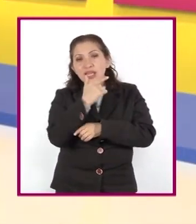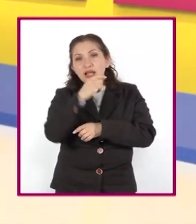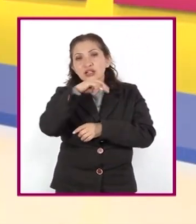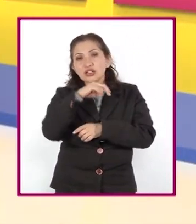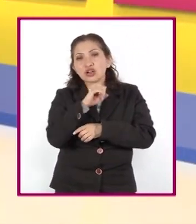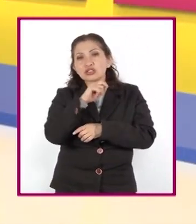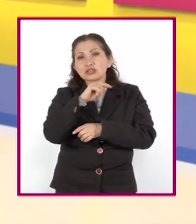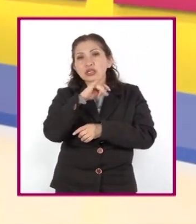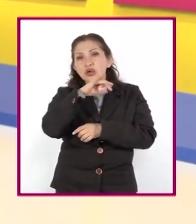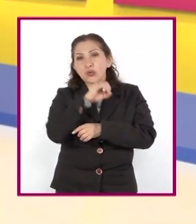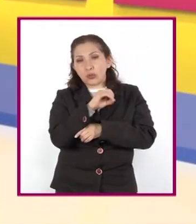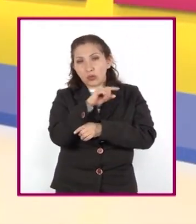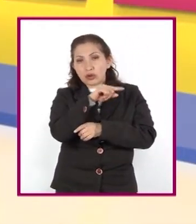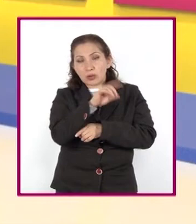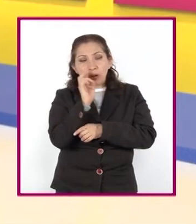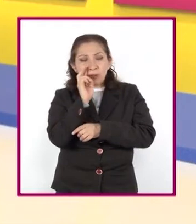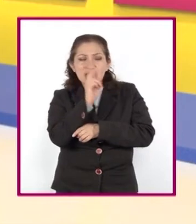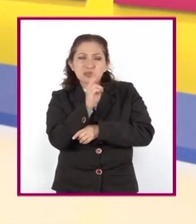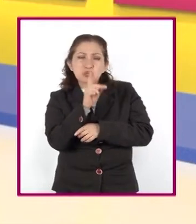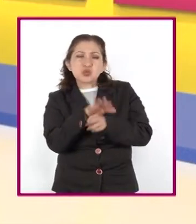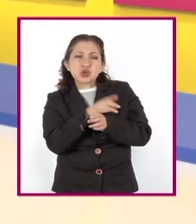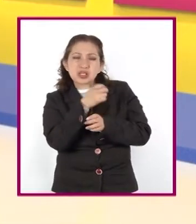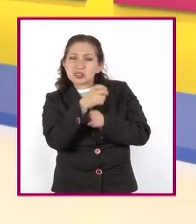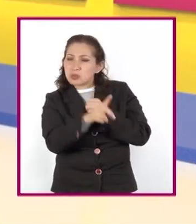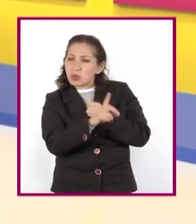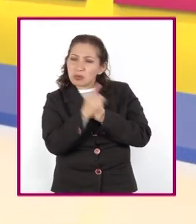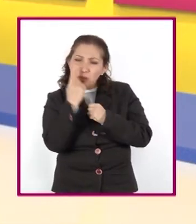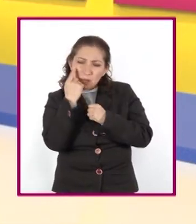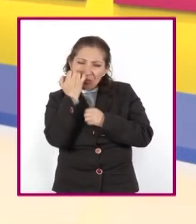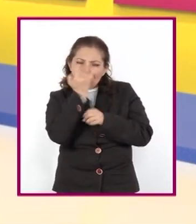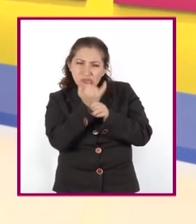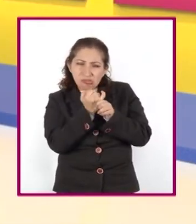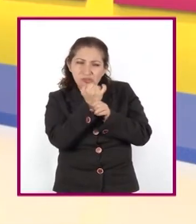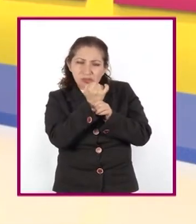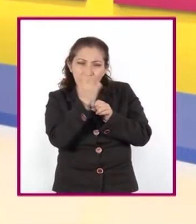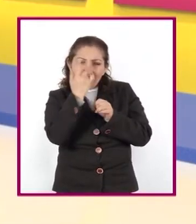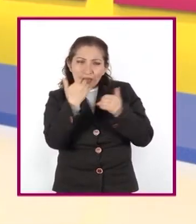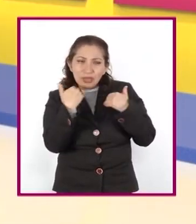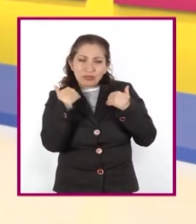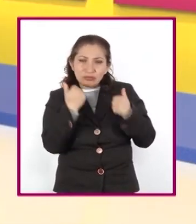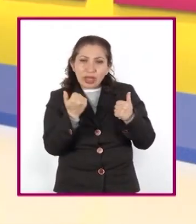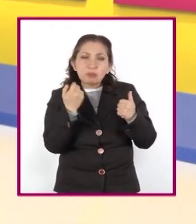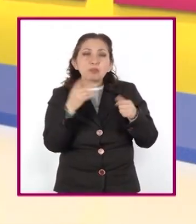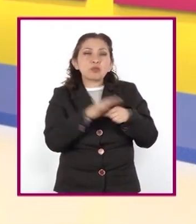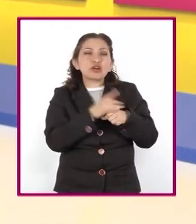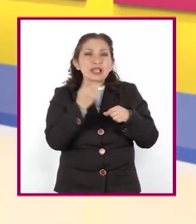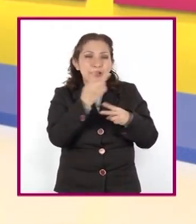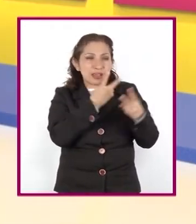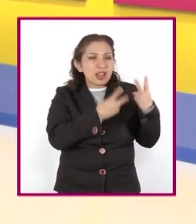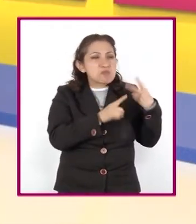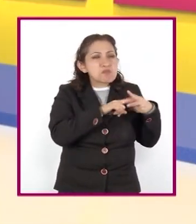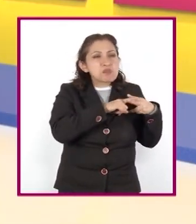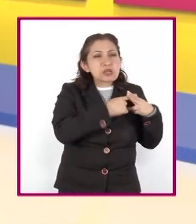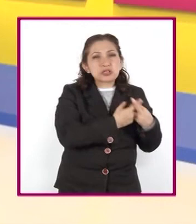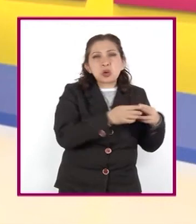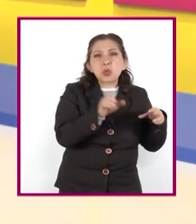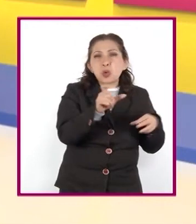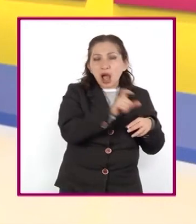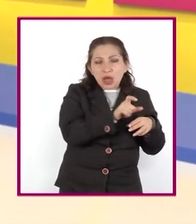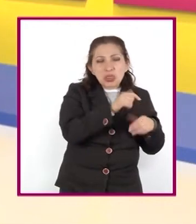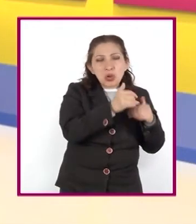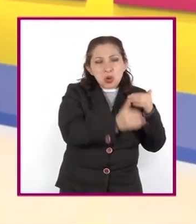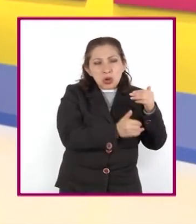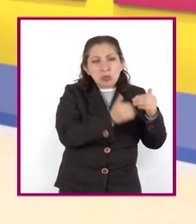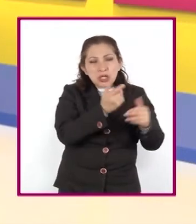situación y se estudia con detalle para comprender sus causas. Es algo